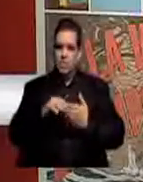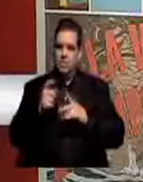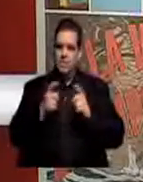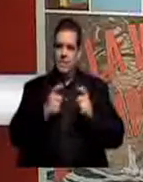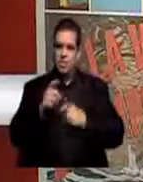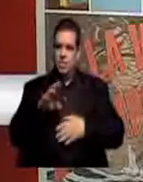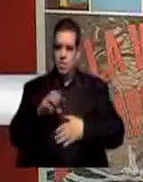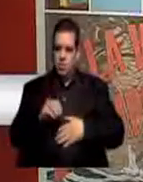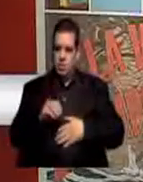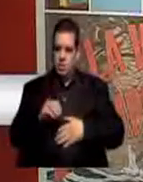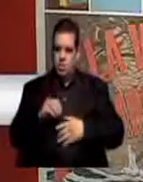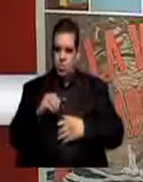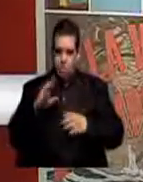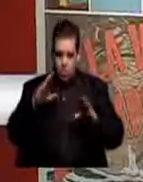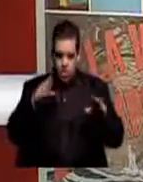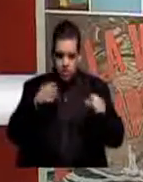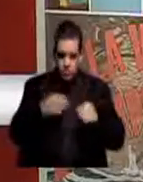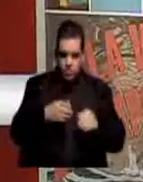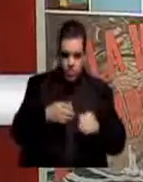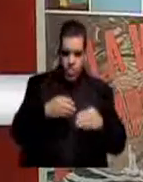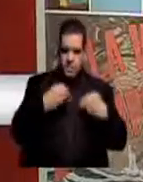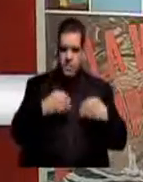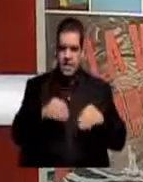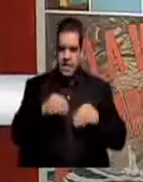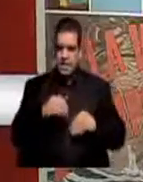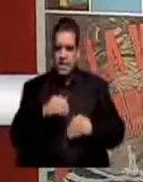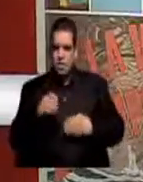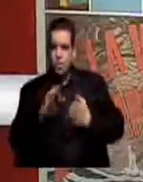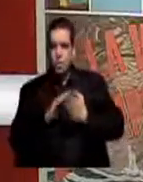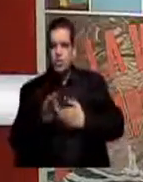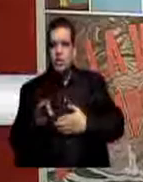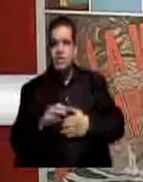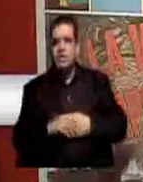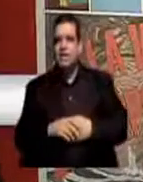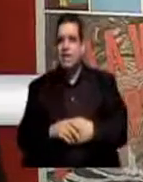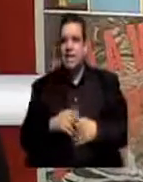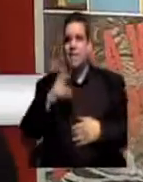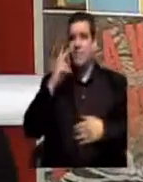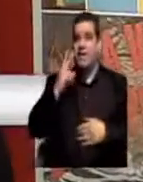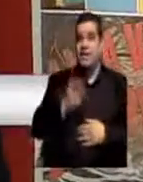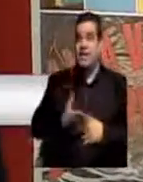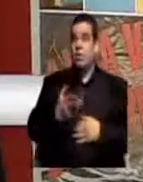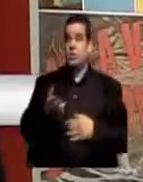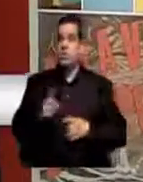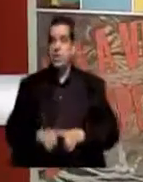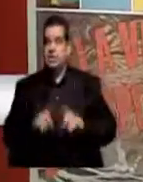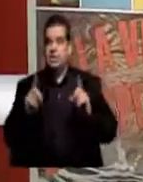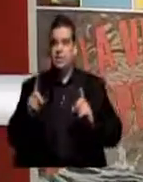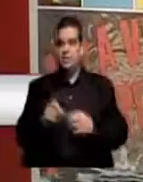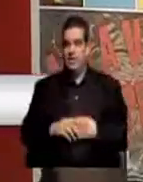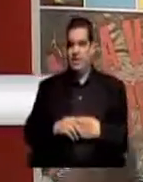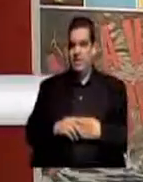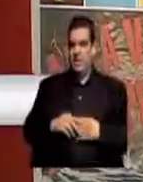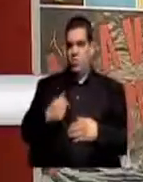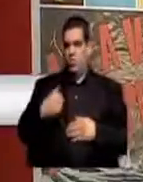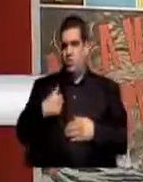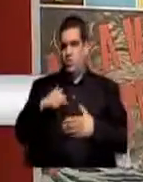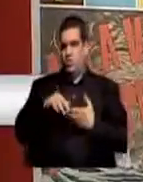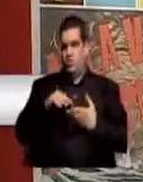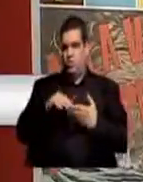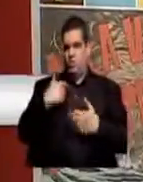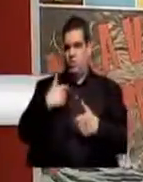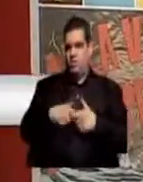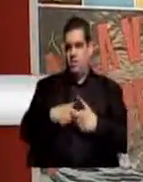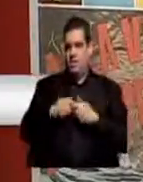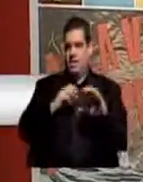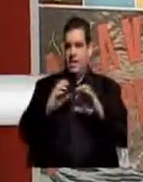empresas con concentración en mercadeo y contabilidad. Fíjate qué cosa tan diferente a lo que había estudiado en España, que